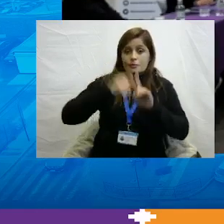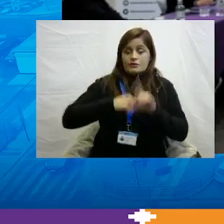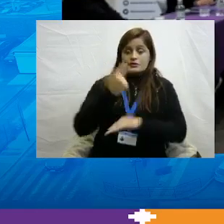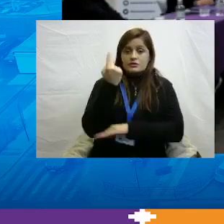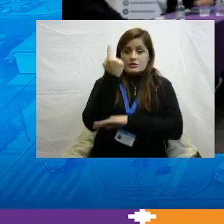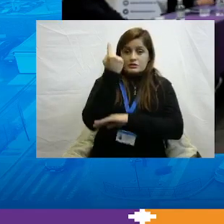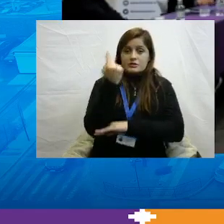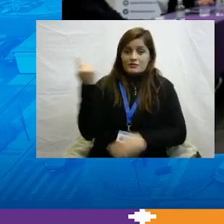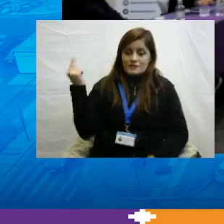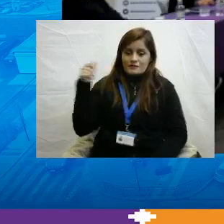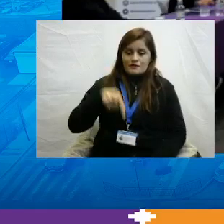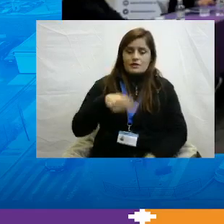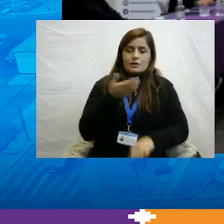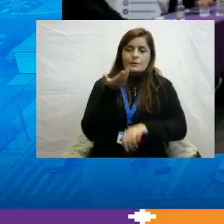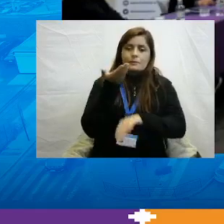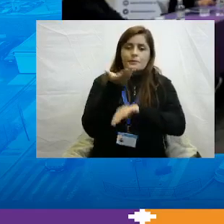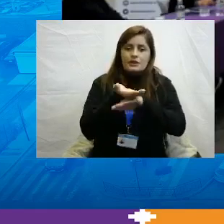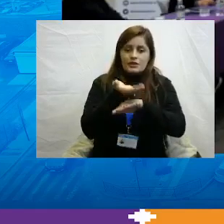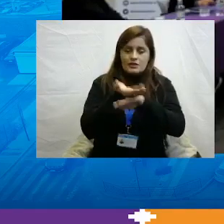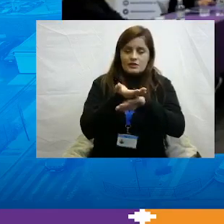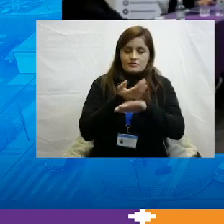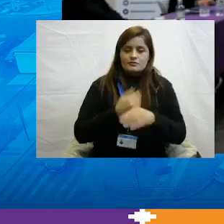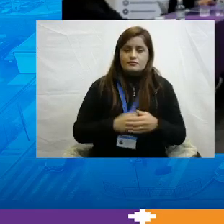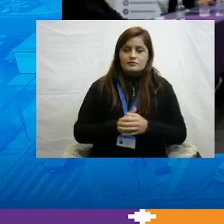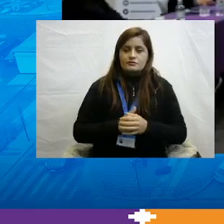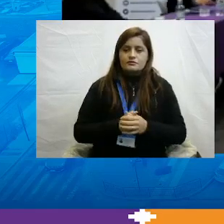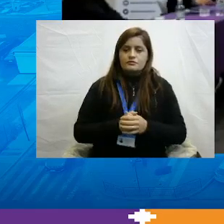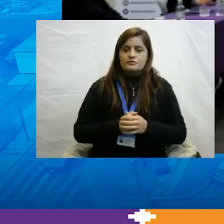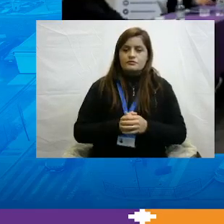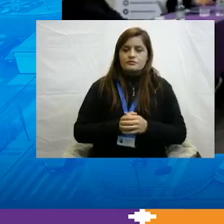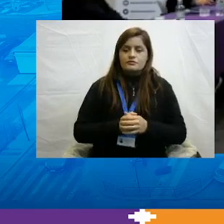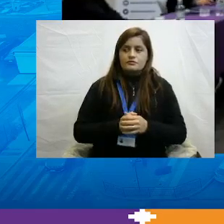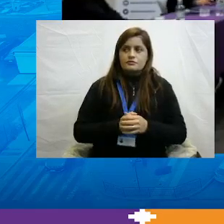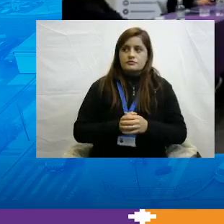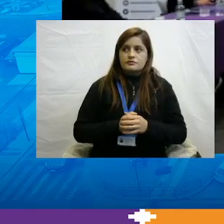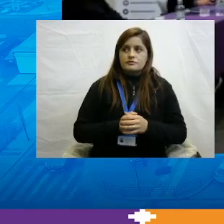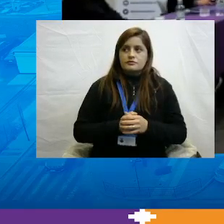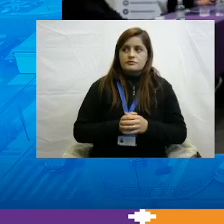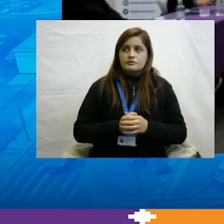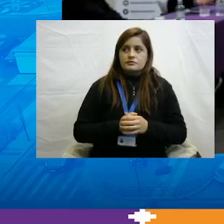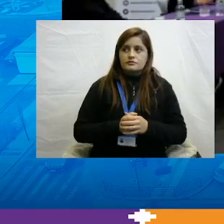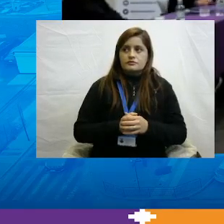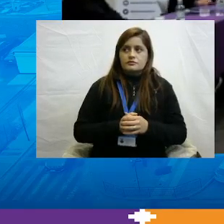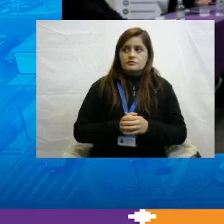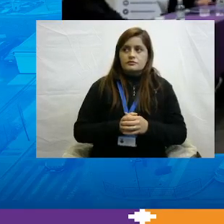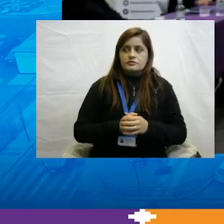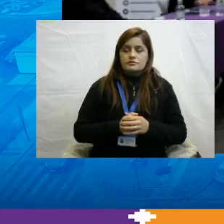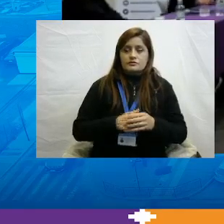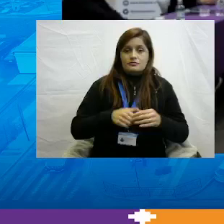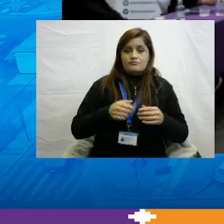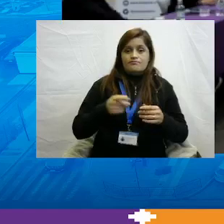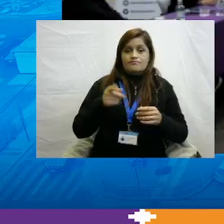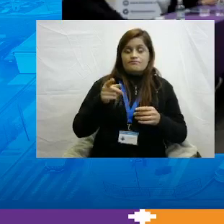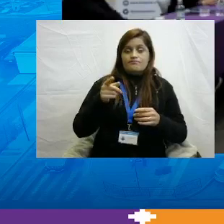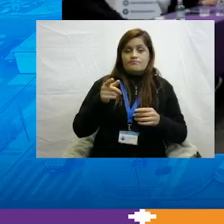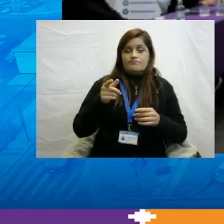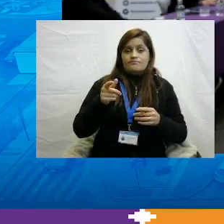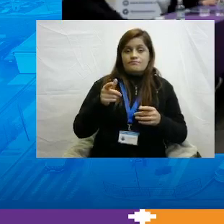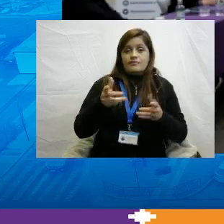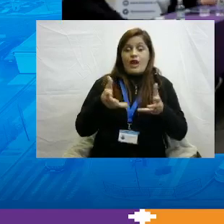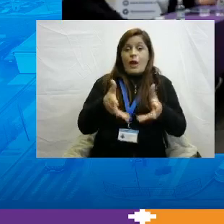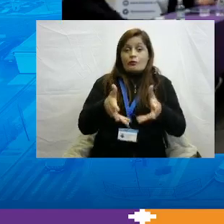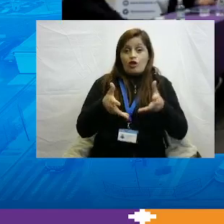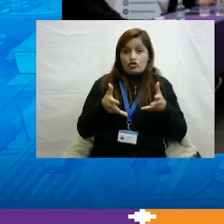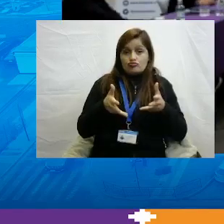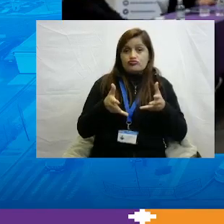a solicitar la ampliación del recorrido del camión recolector